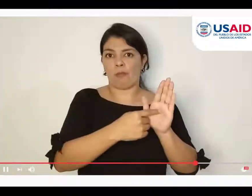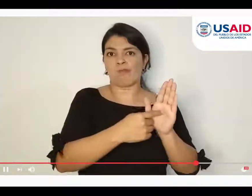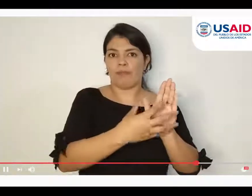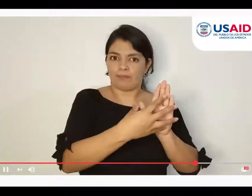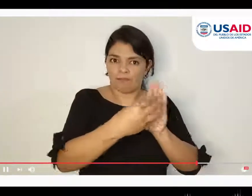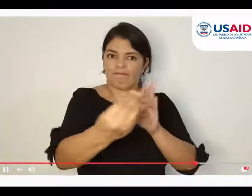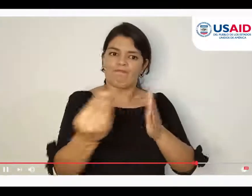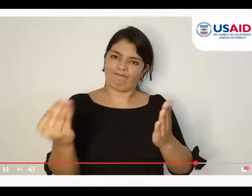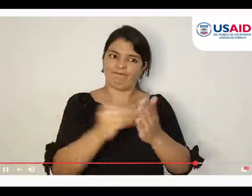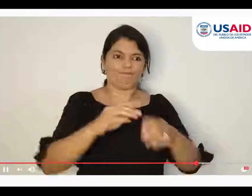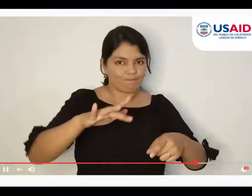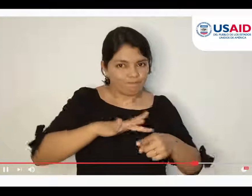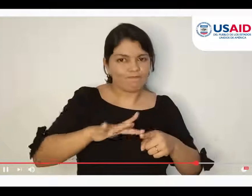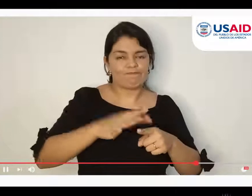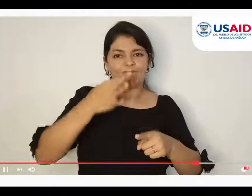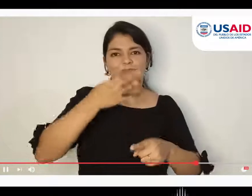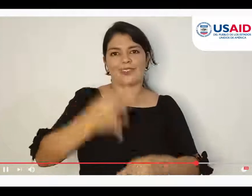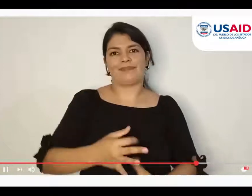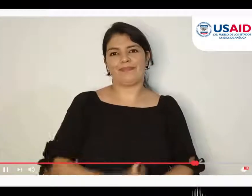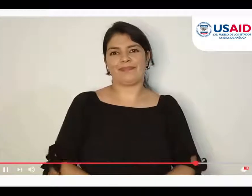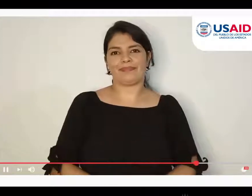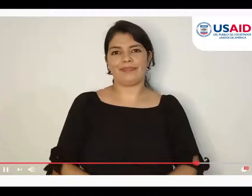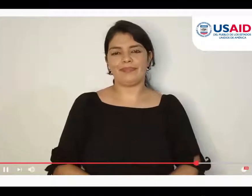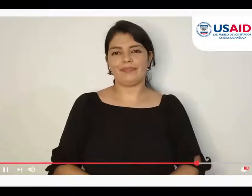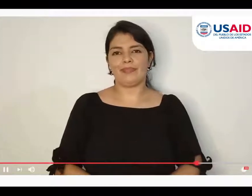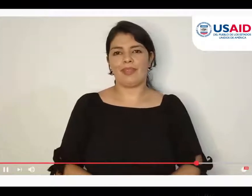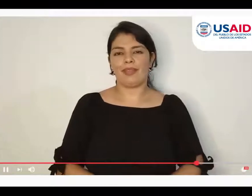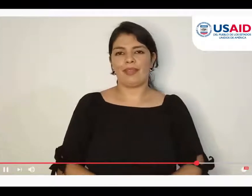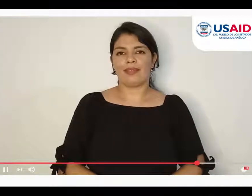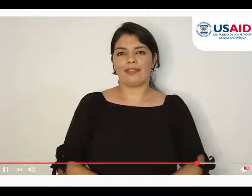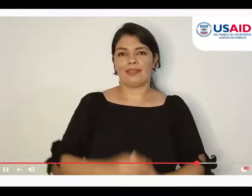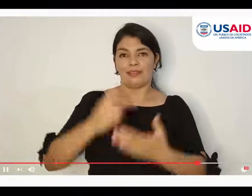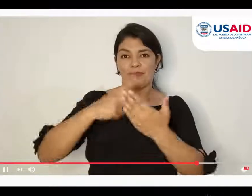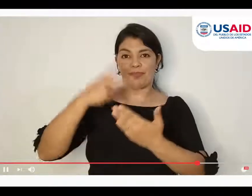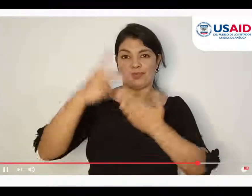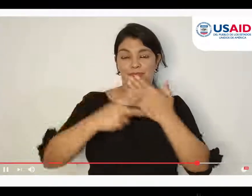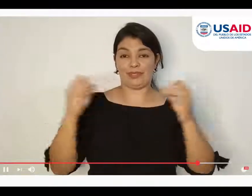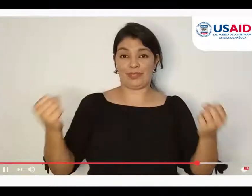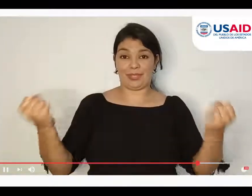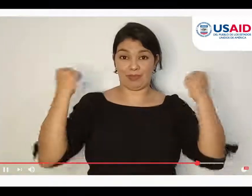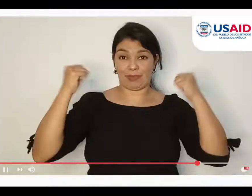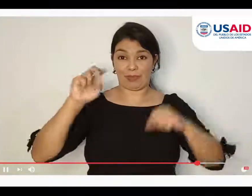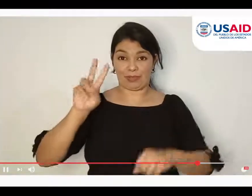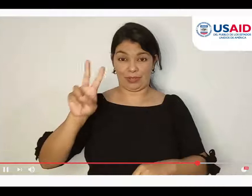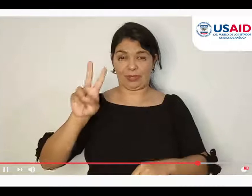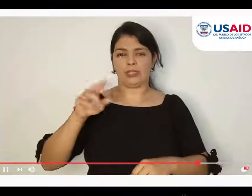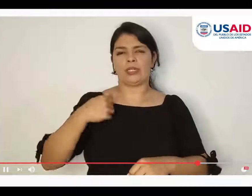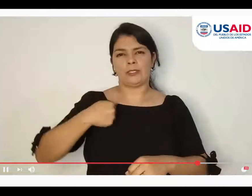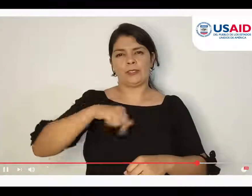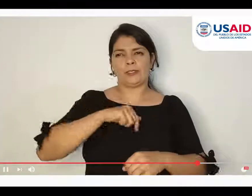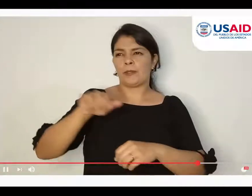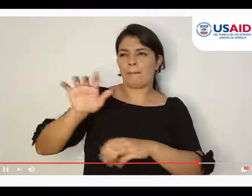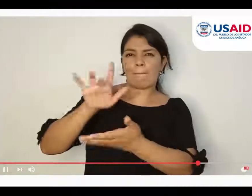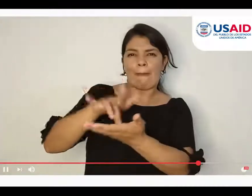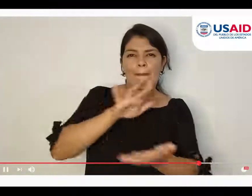programas a la población. Desde el proyecto Sport Power 2 se ha realizado un ejercicio de incidencia en el plan de desarrollo de